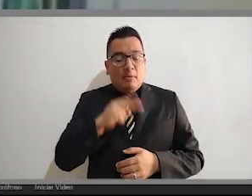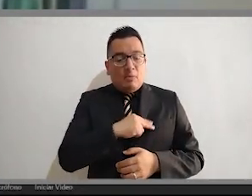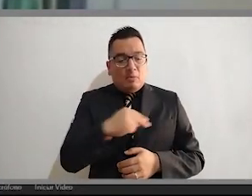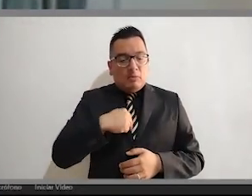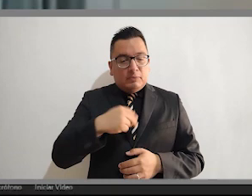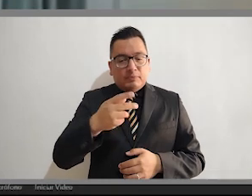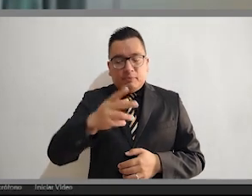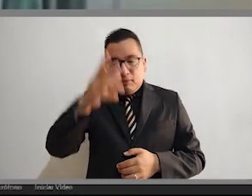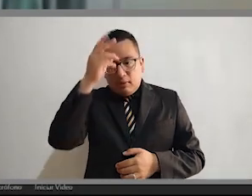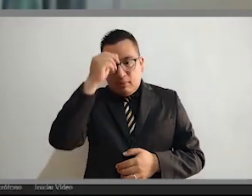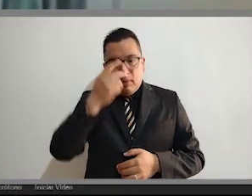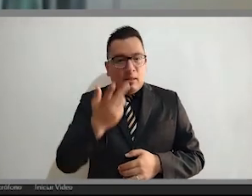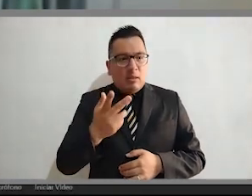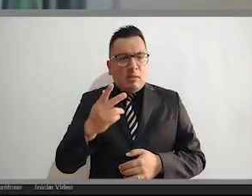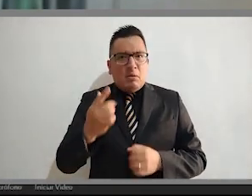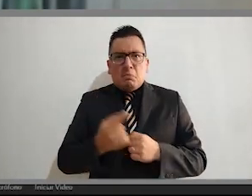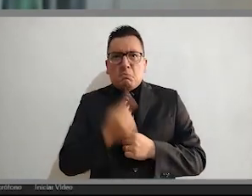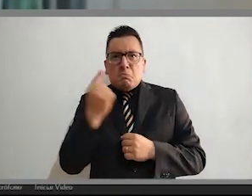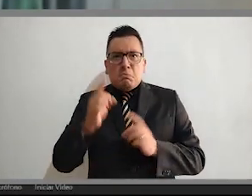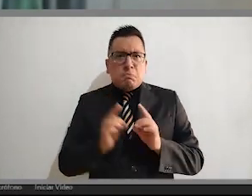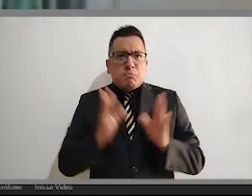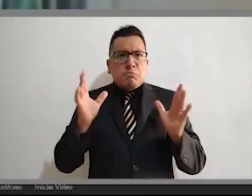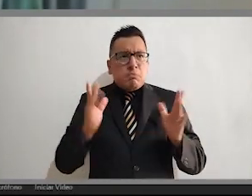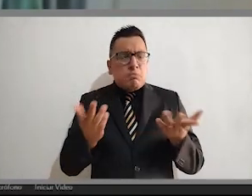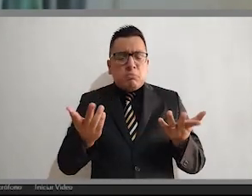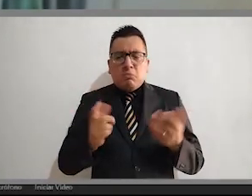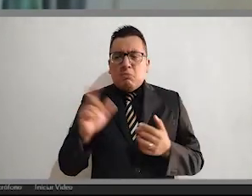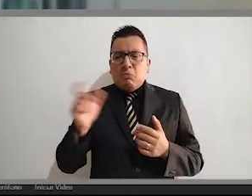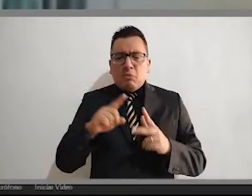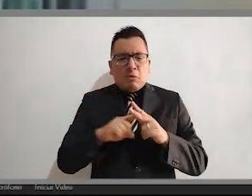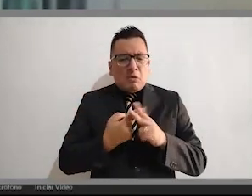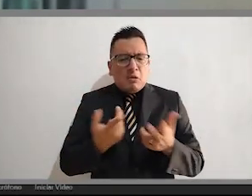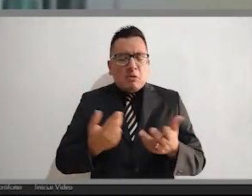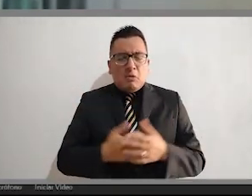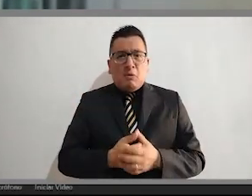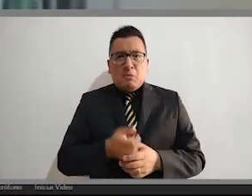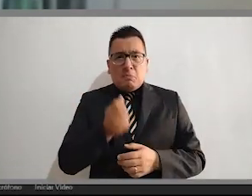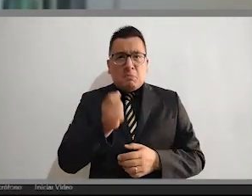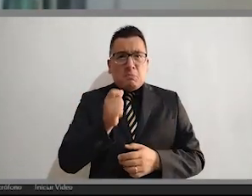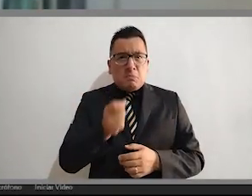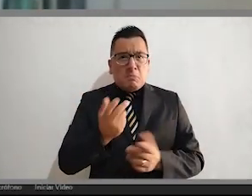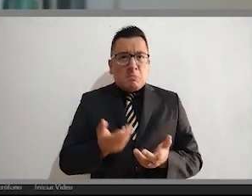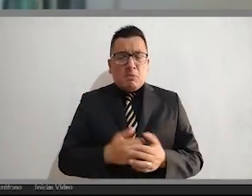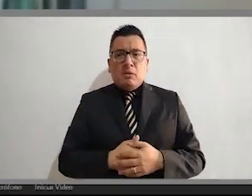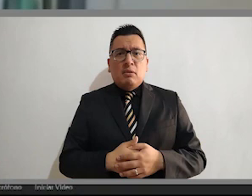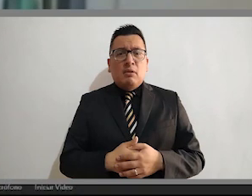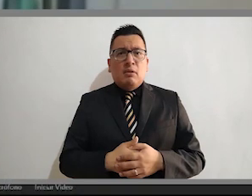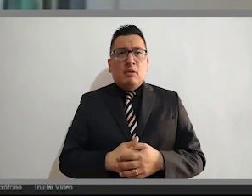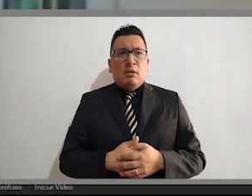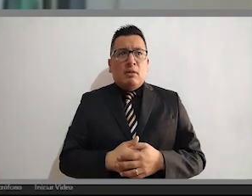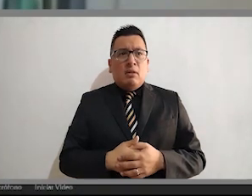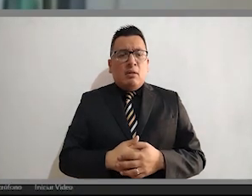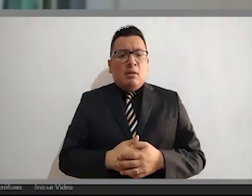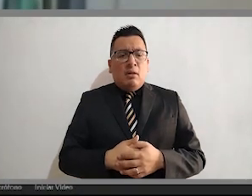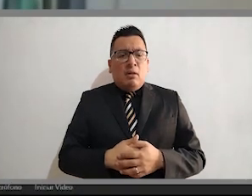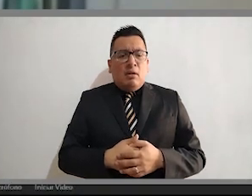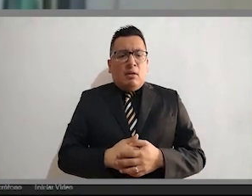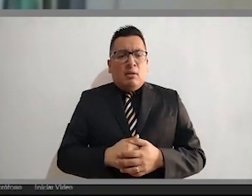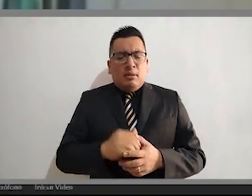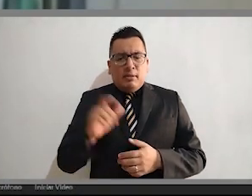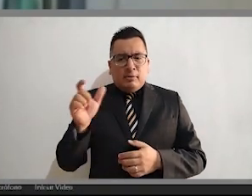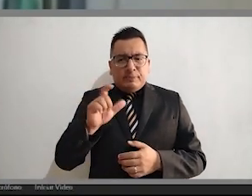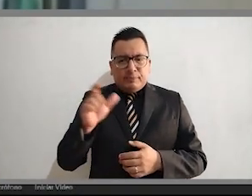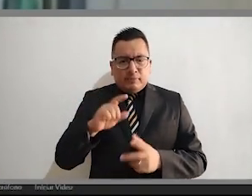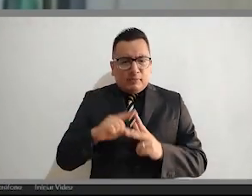hemos entendido y de cuándo surge, por qué surge, cuándo empezamos a hablar de la violencia política de género, desde cuándo